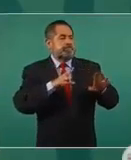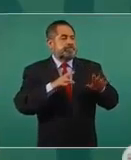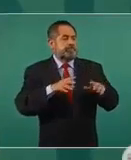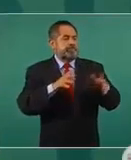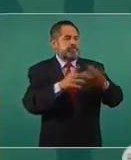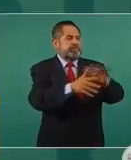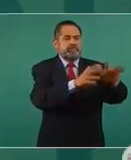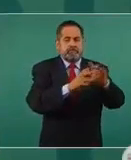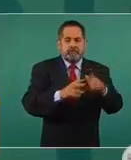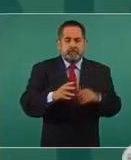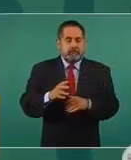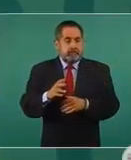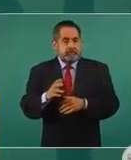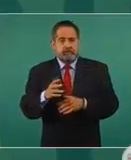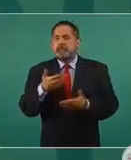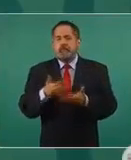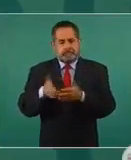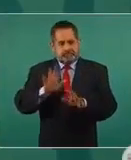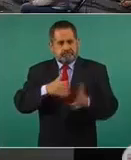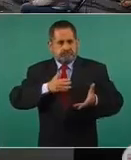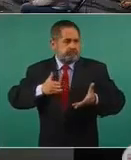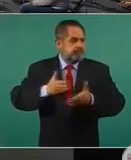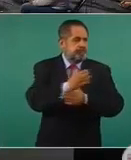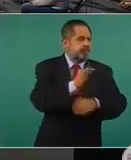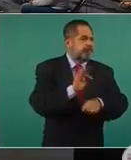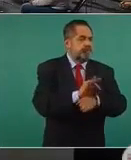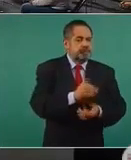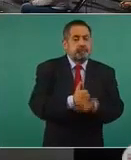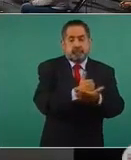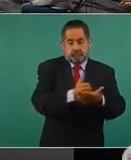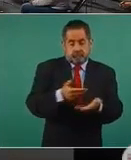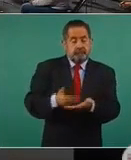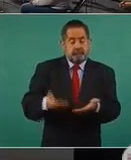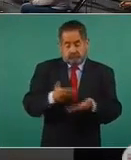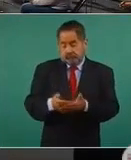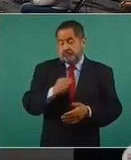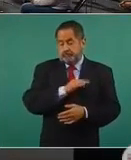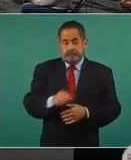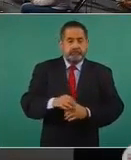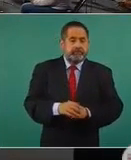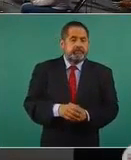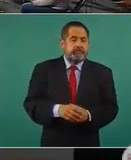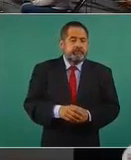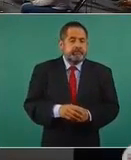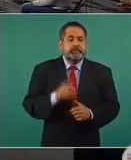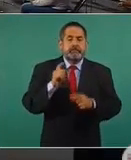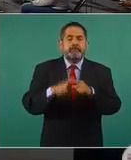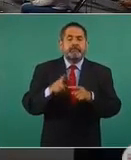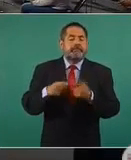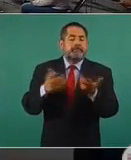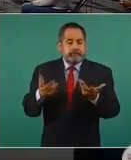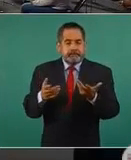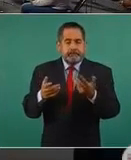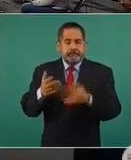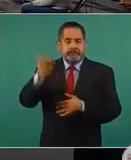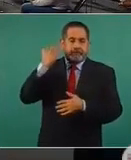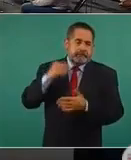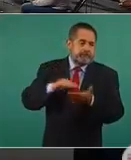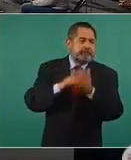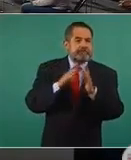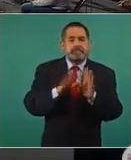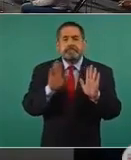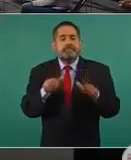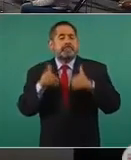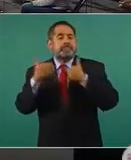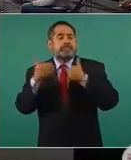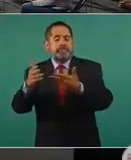existía anteriormente para atender el ámbito de la seguridad. ¿Qué teníamos que hacer? Andar operando, andar